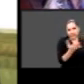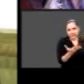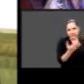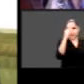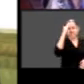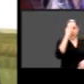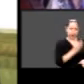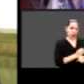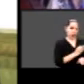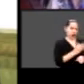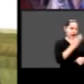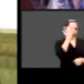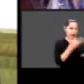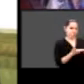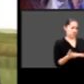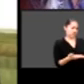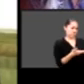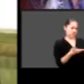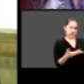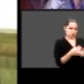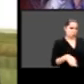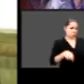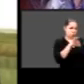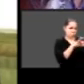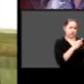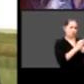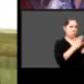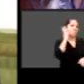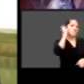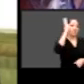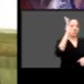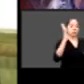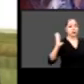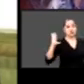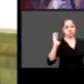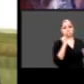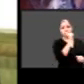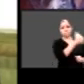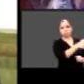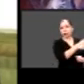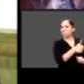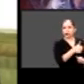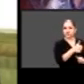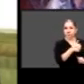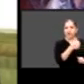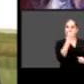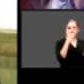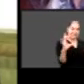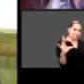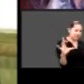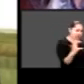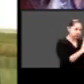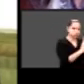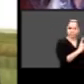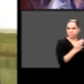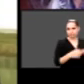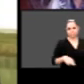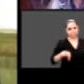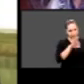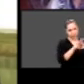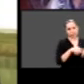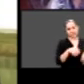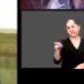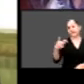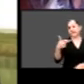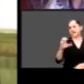Y en el caso del futuro, las investigaciones muestran que los chicos, en este caso de Heckman, lo